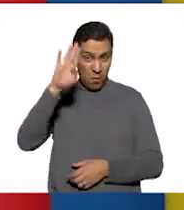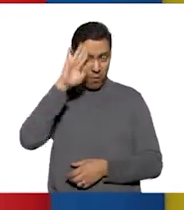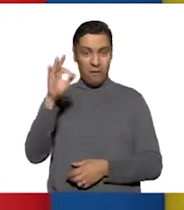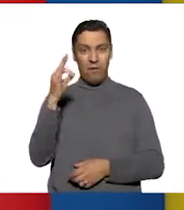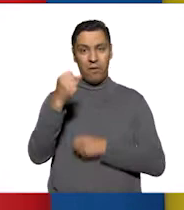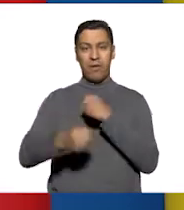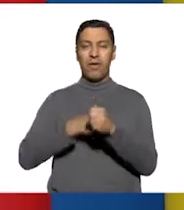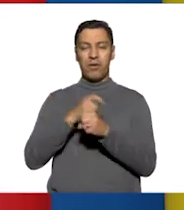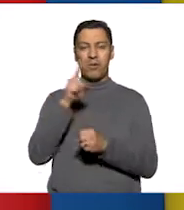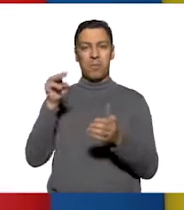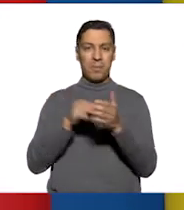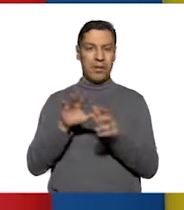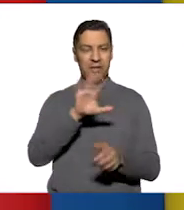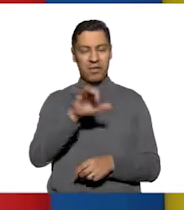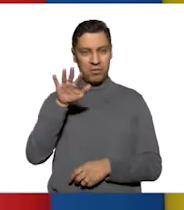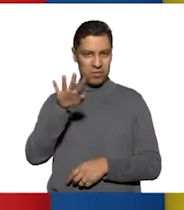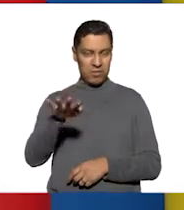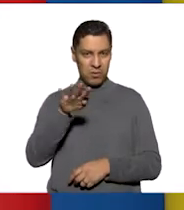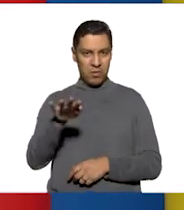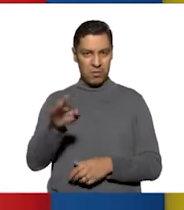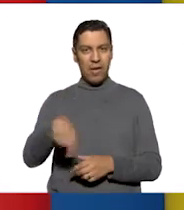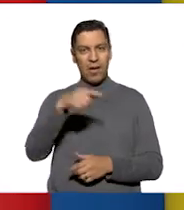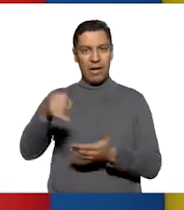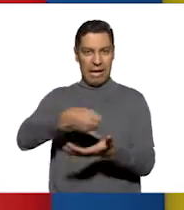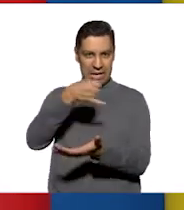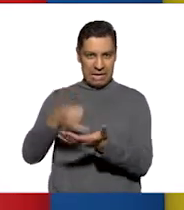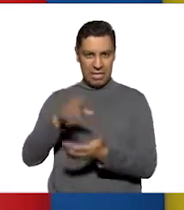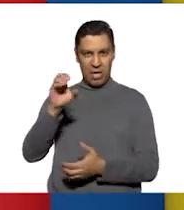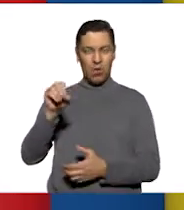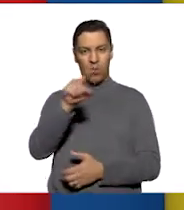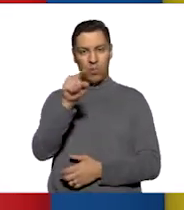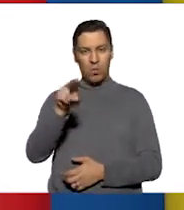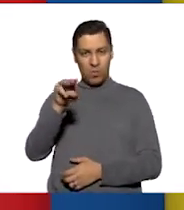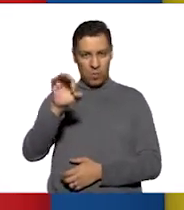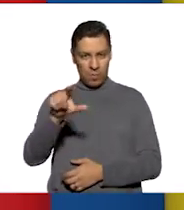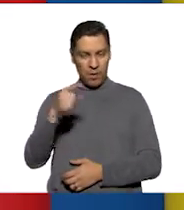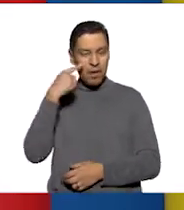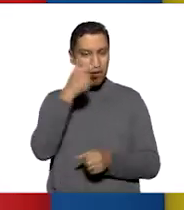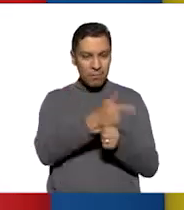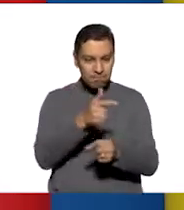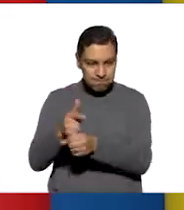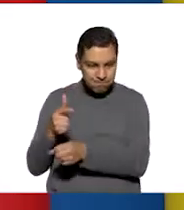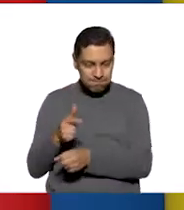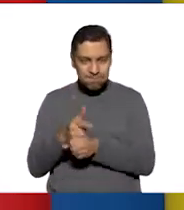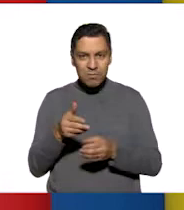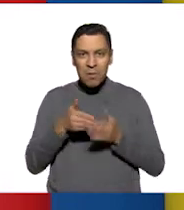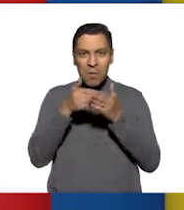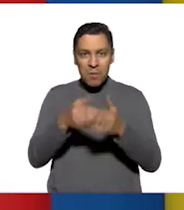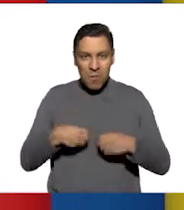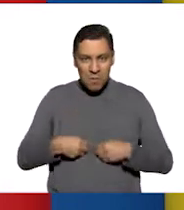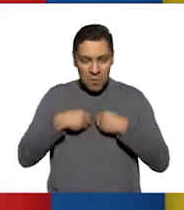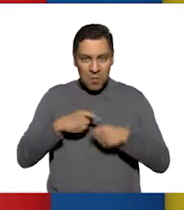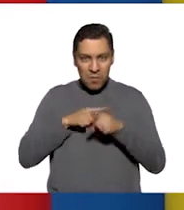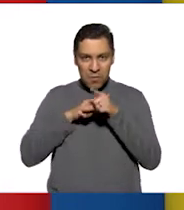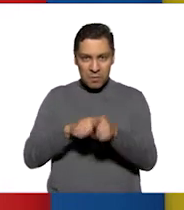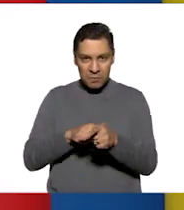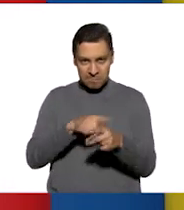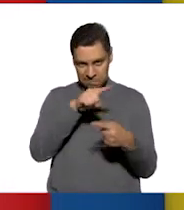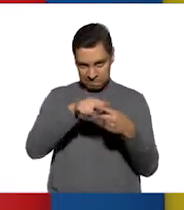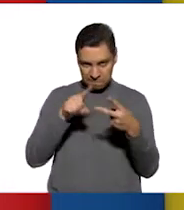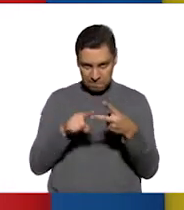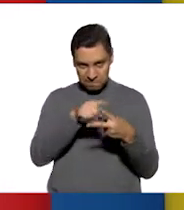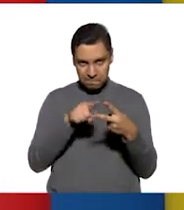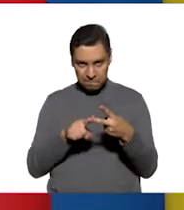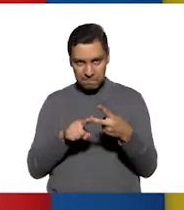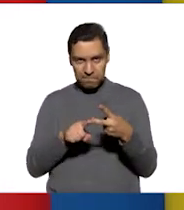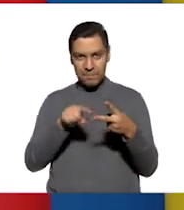de 1519 y llegó a Cozumel, en donde se encontró con los náufragos Jerónimo de Aguilar y Gonzalo Guerrero. De los dos,